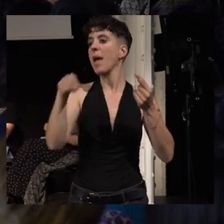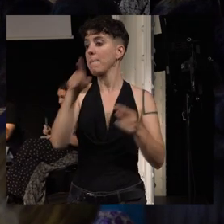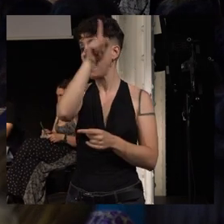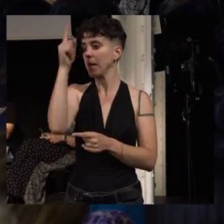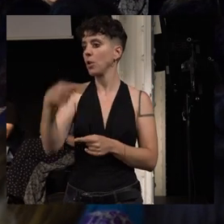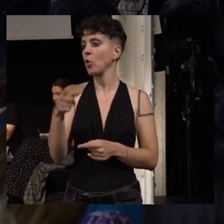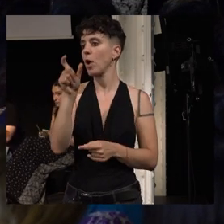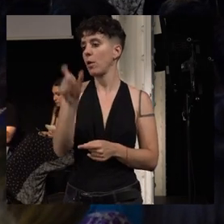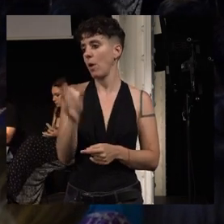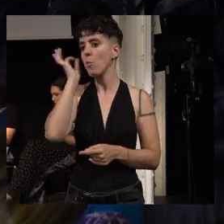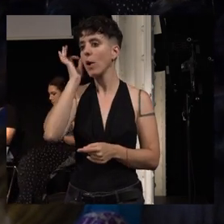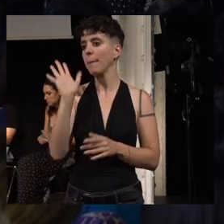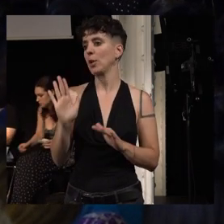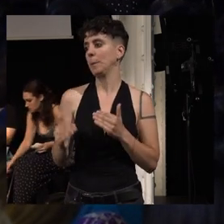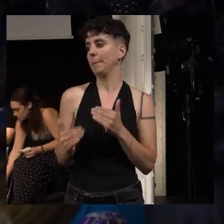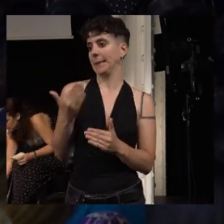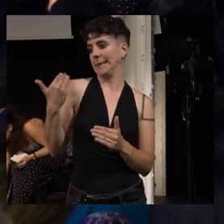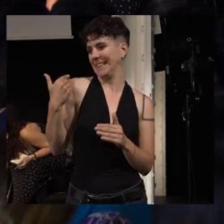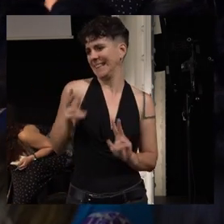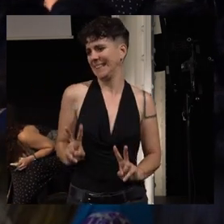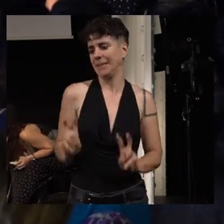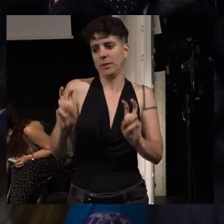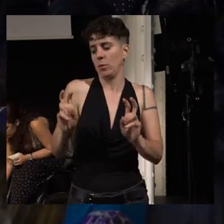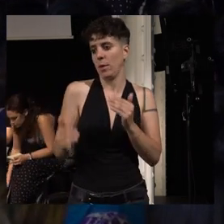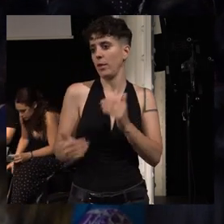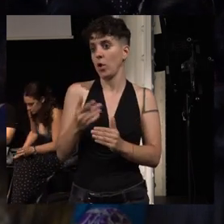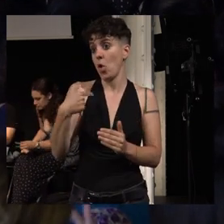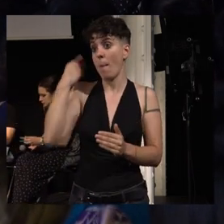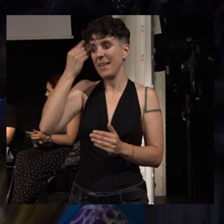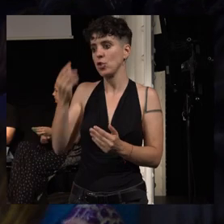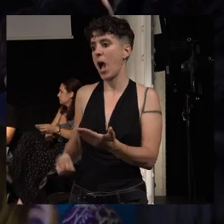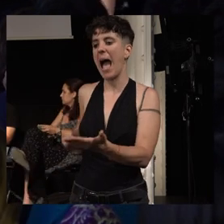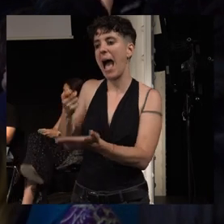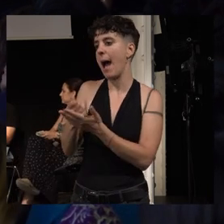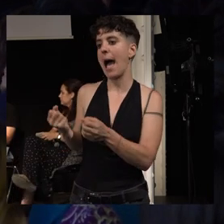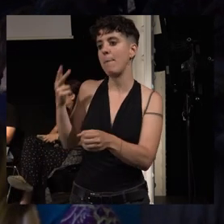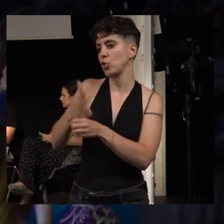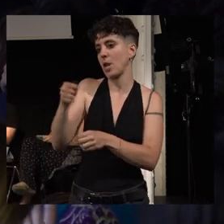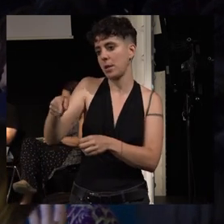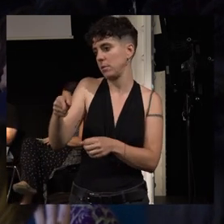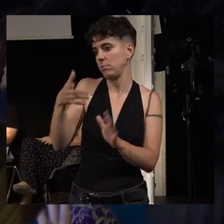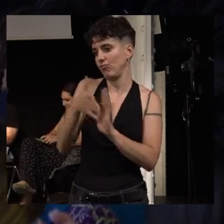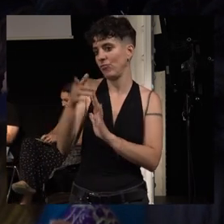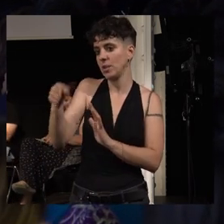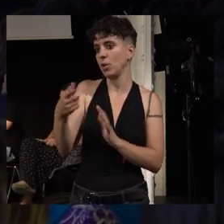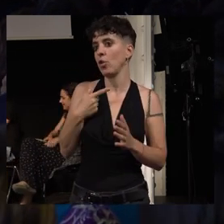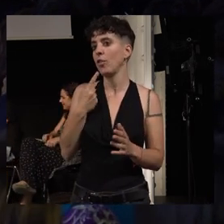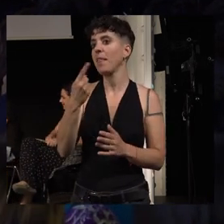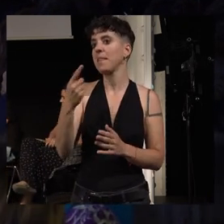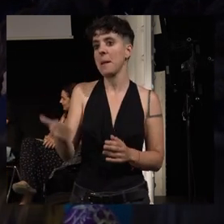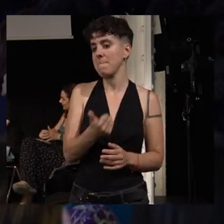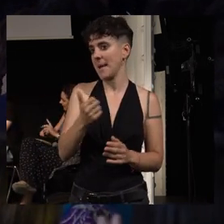tal, y que es como el principio de todo esto. Y creo que hay que apostar por eso. Y no voy a hablar nada más, voy a dejar